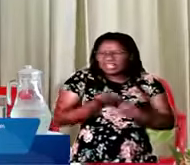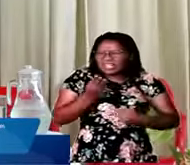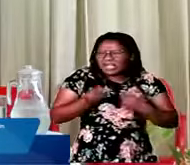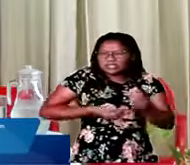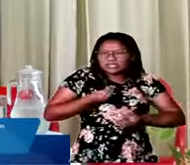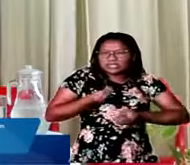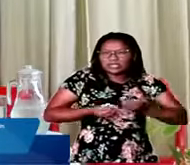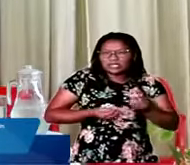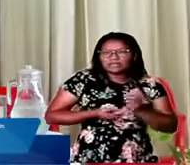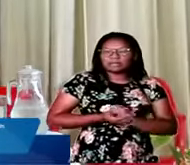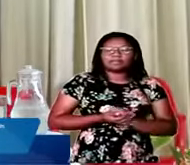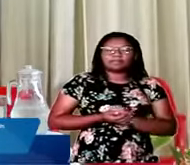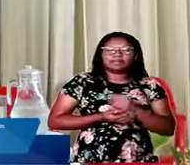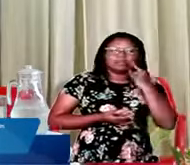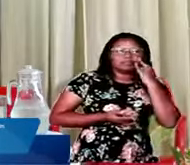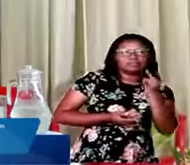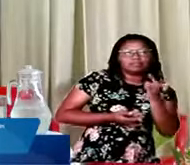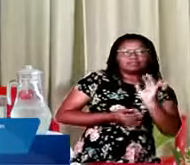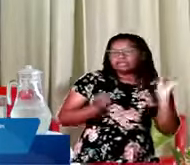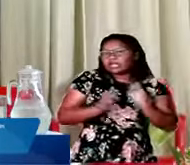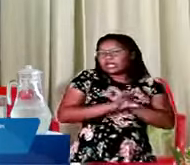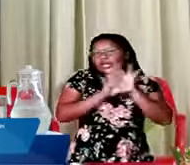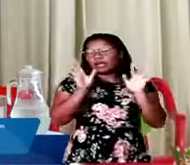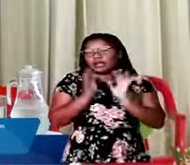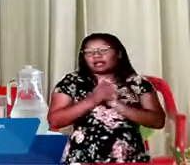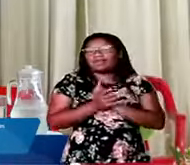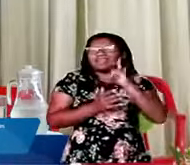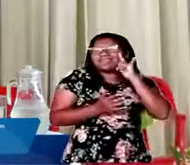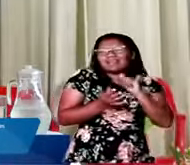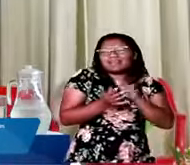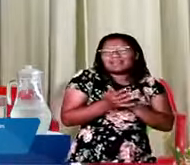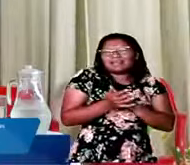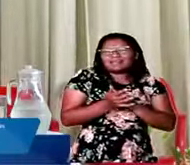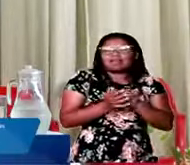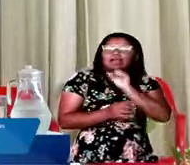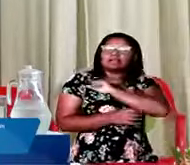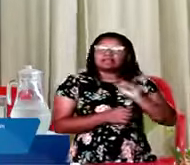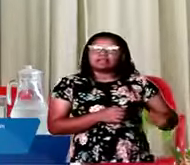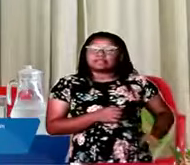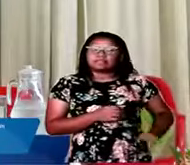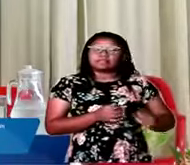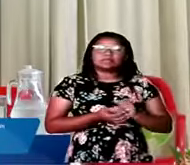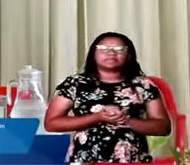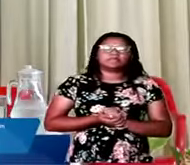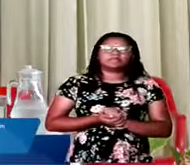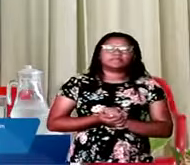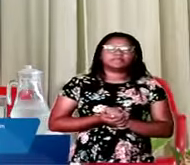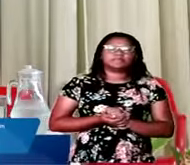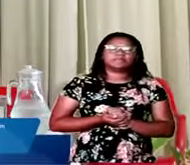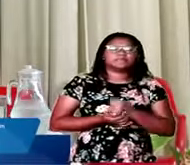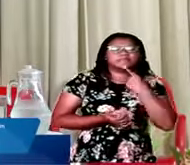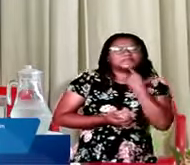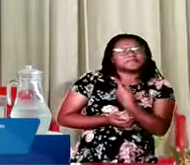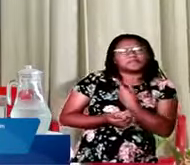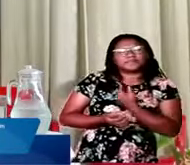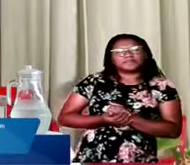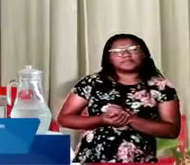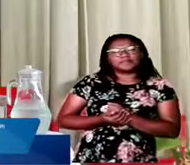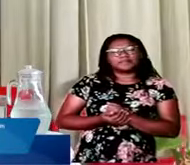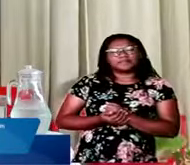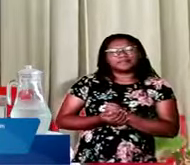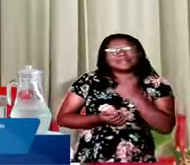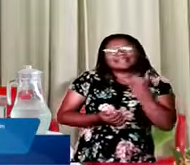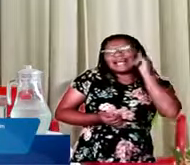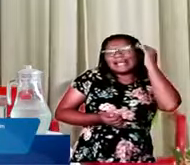Como si estuviera interesado, porque claro, él creía que el Señor le iba a decir lo que él